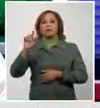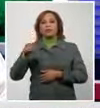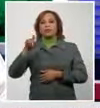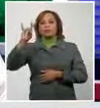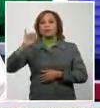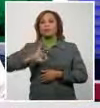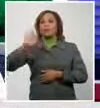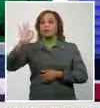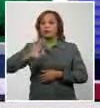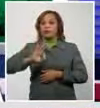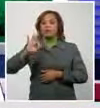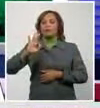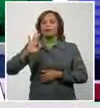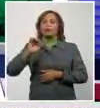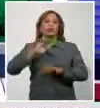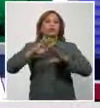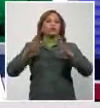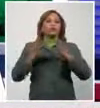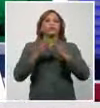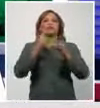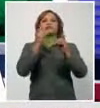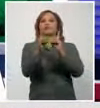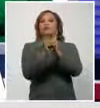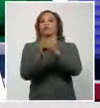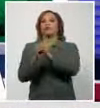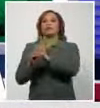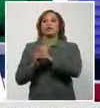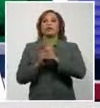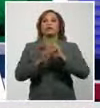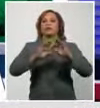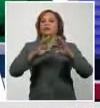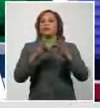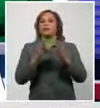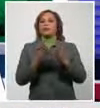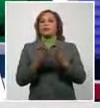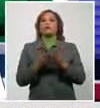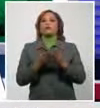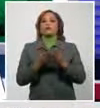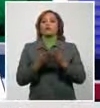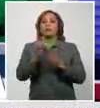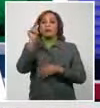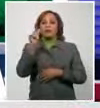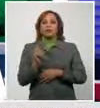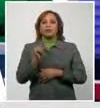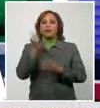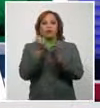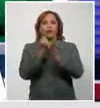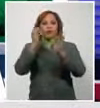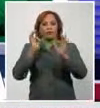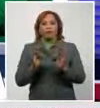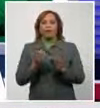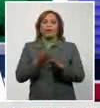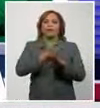74,9% pues han sido contactos de casos confirmados